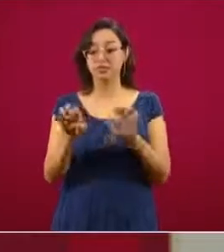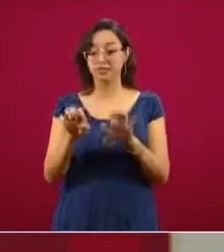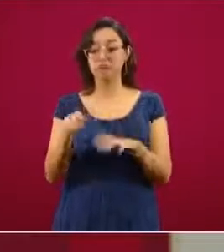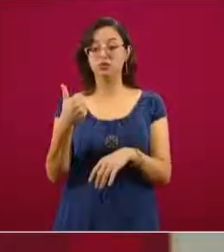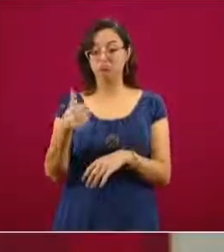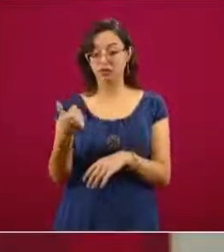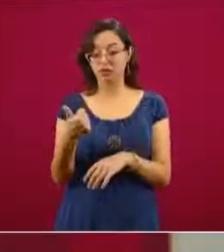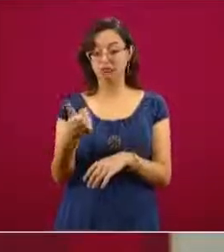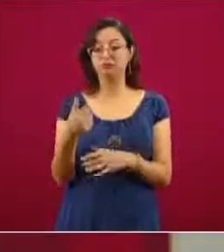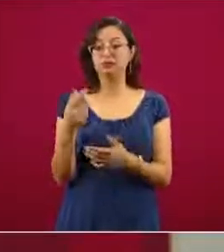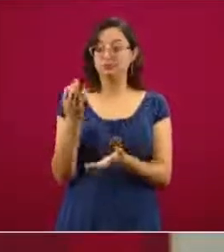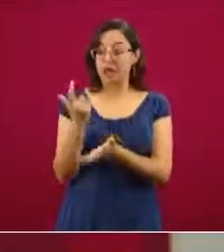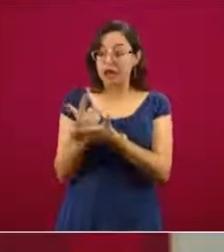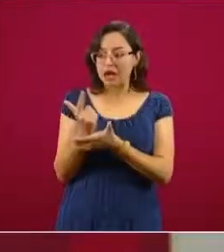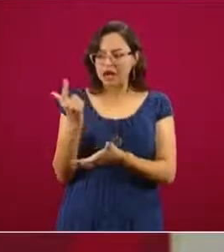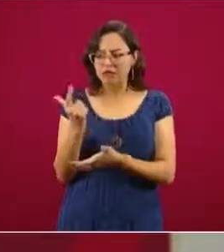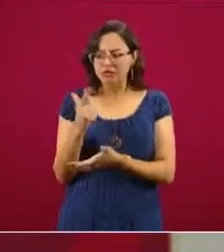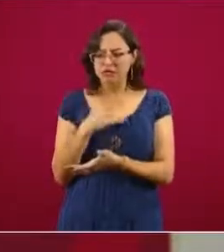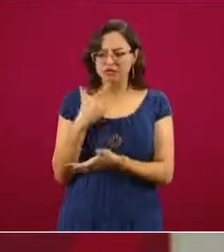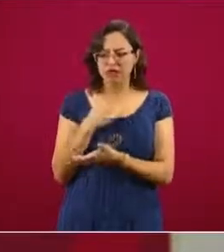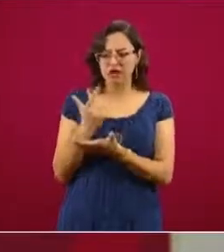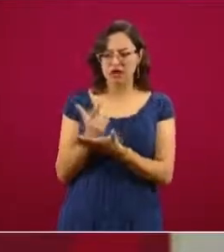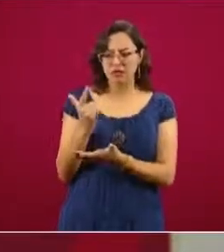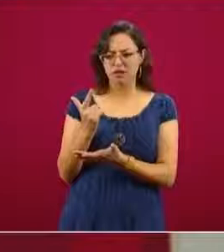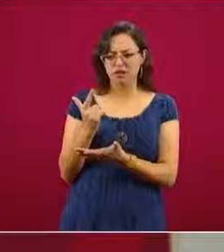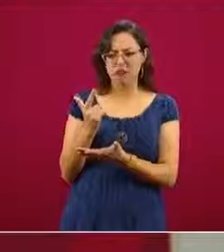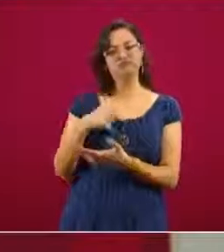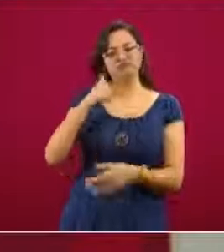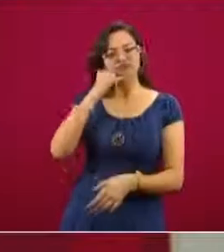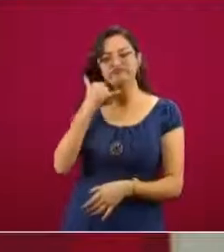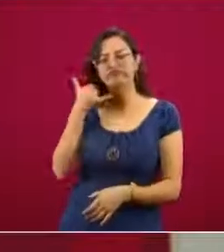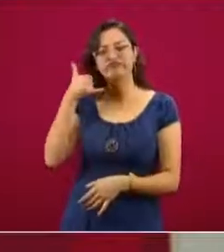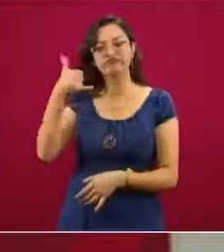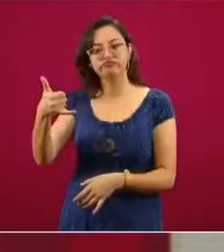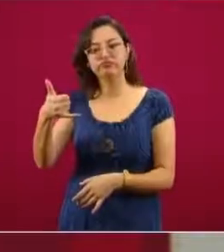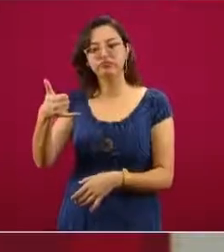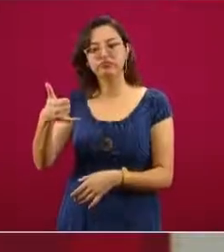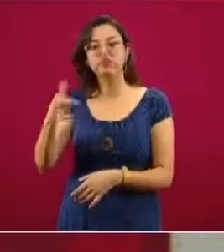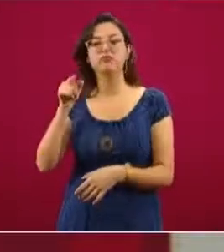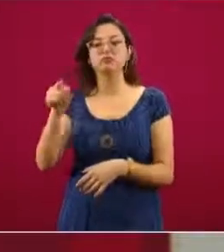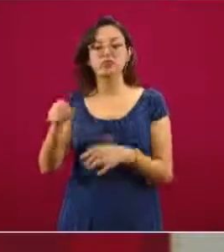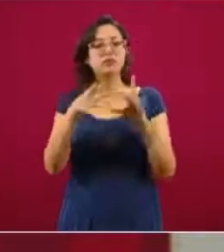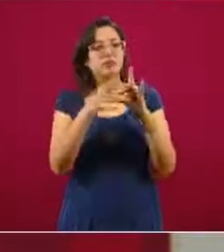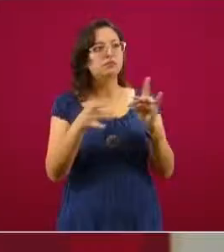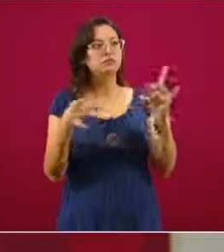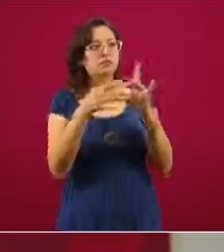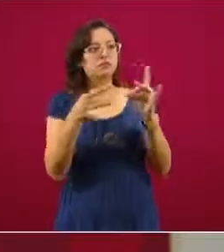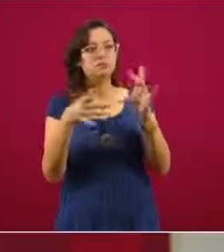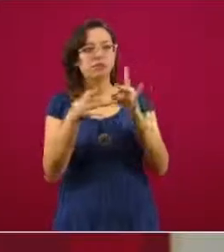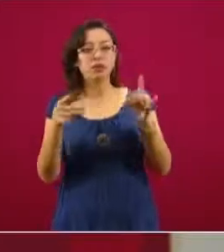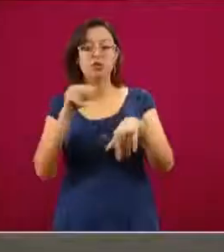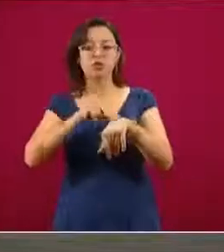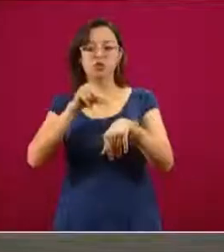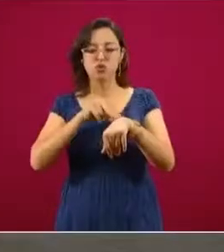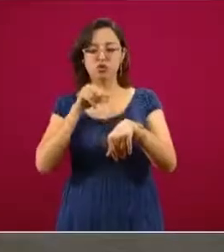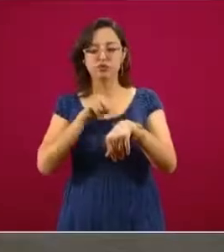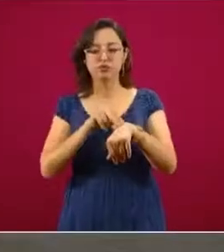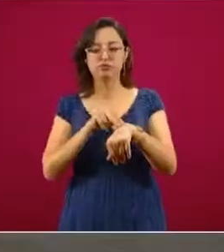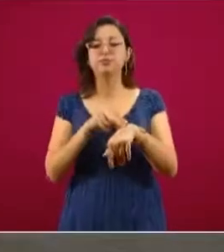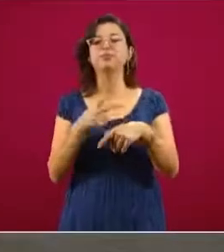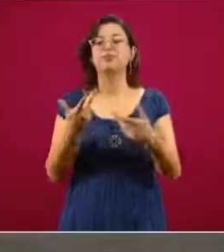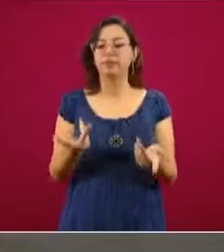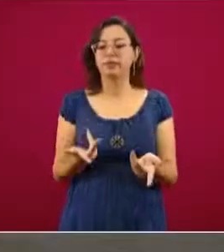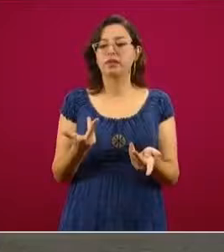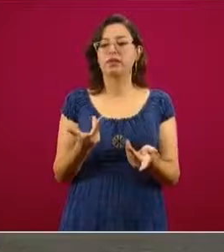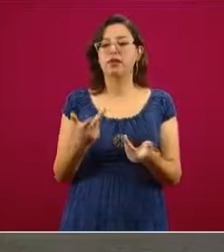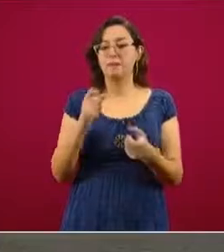que es grave, se le hace una llamada a la persona y la persona puede hablar directamente con el médico, inclusive lo